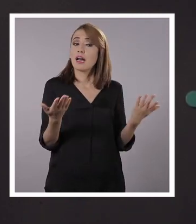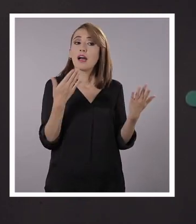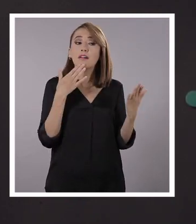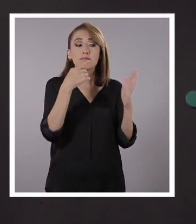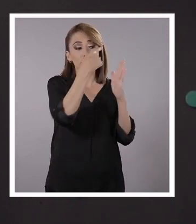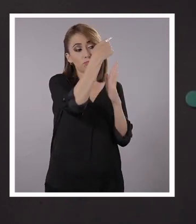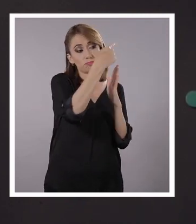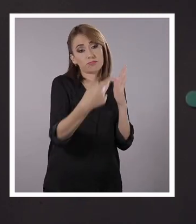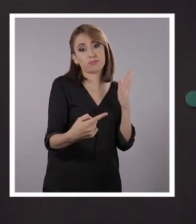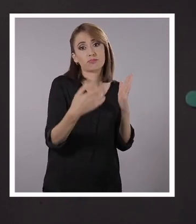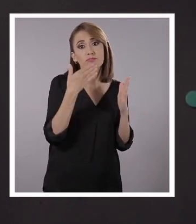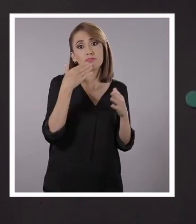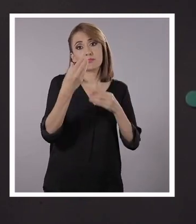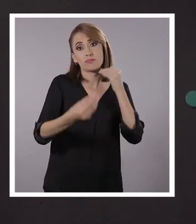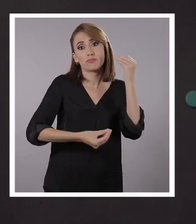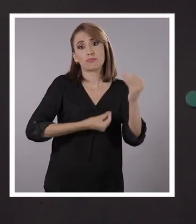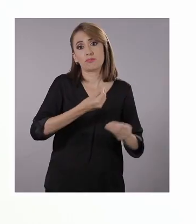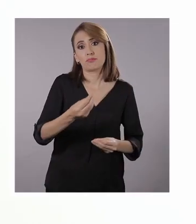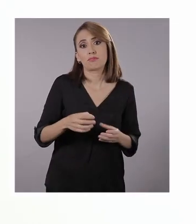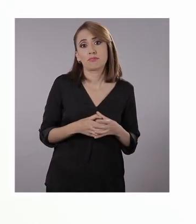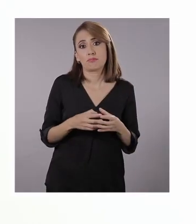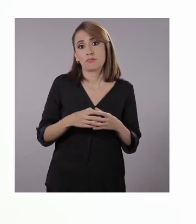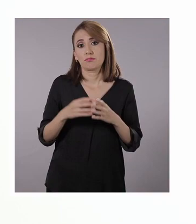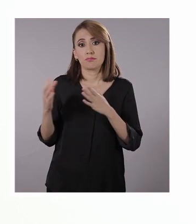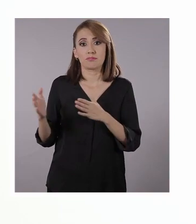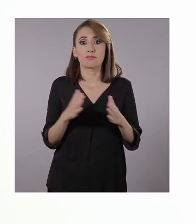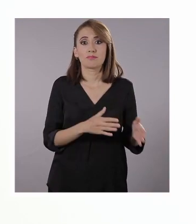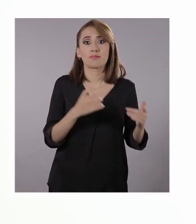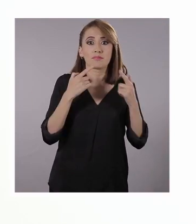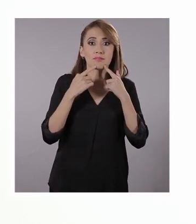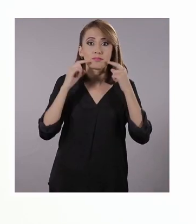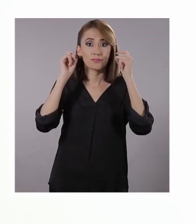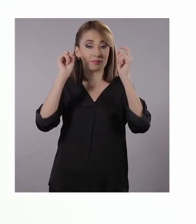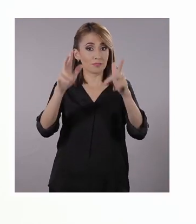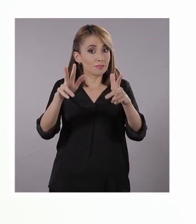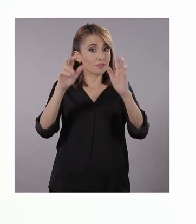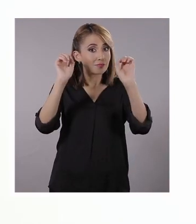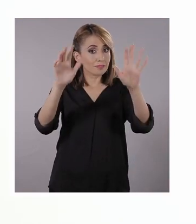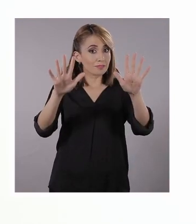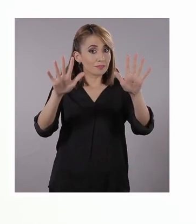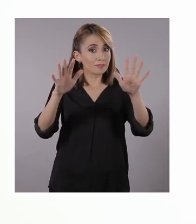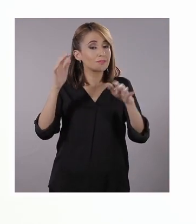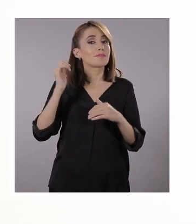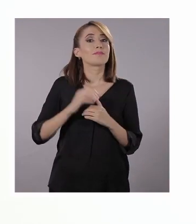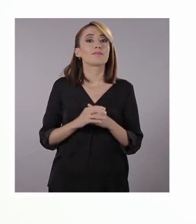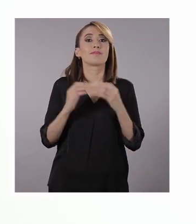1875. Y la única respuesta que nos queda. No nos dejó contar.